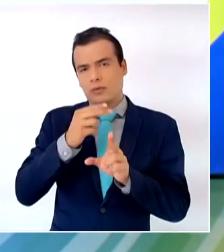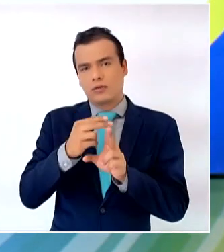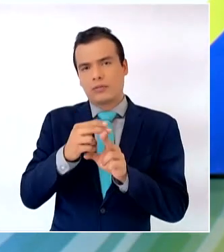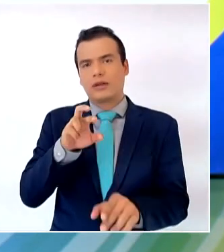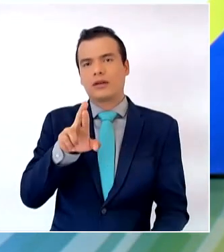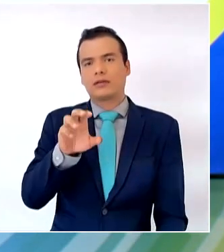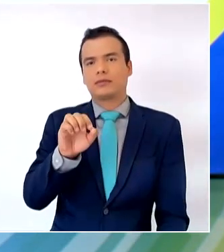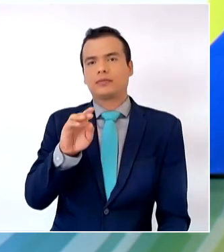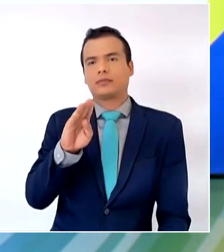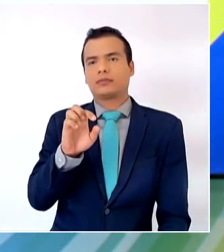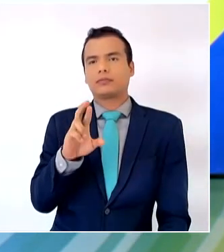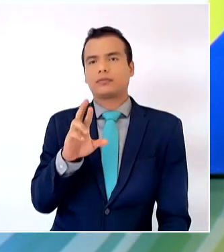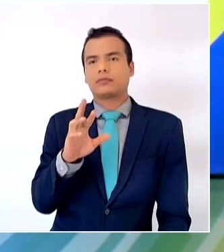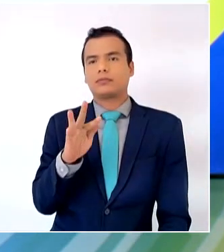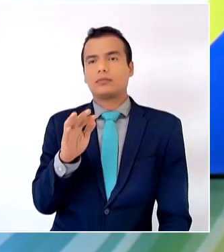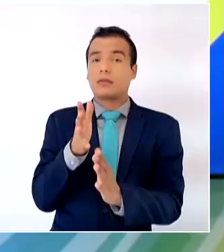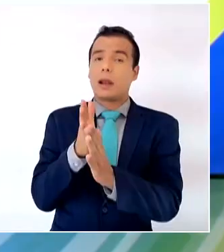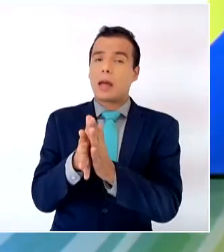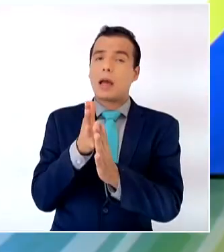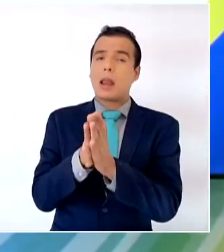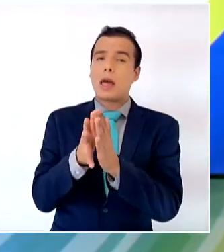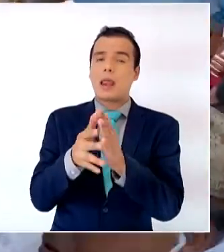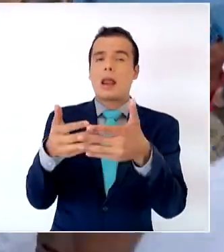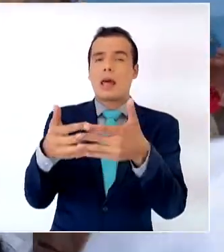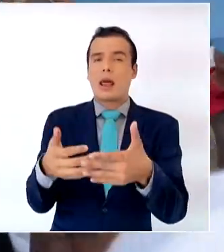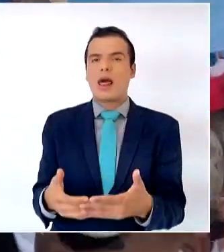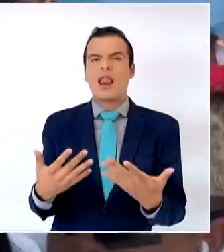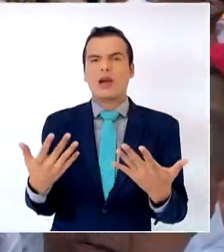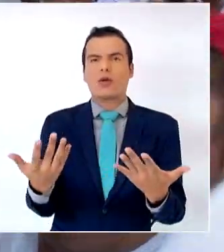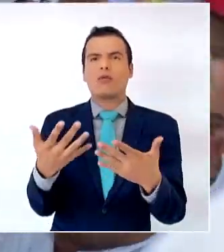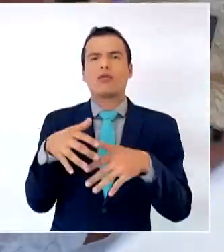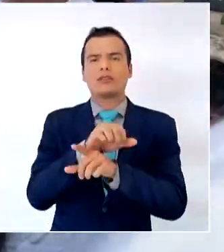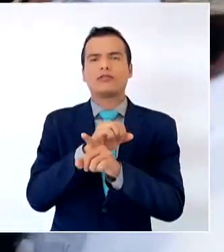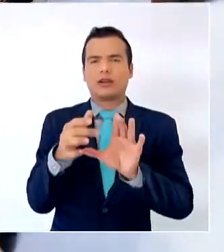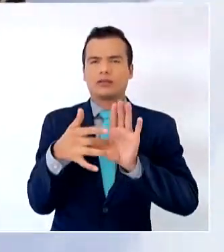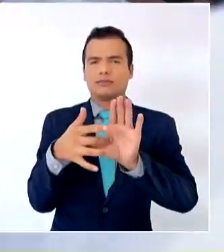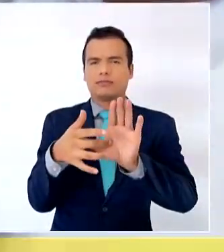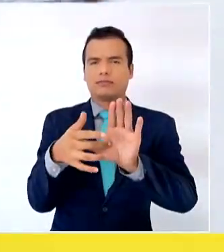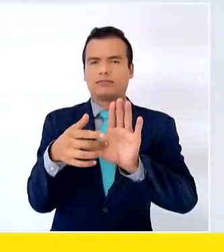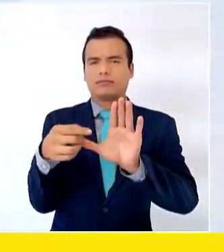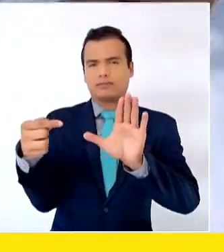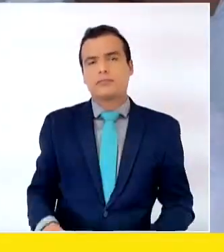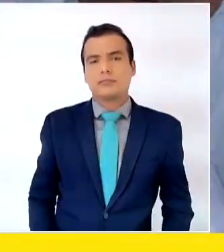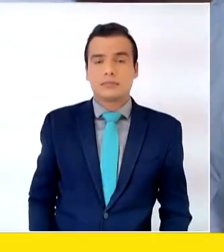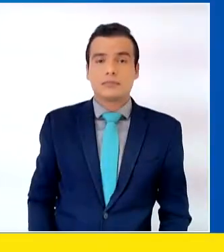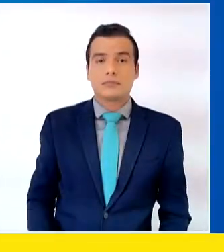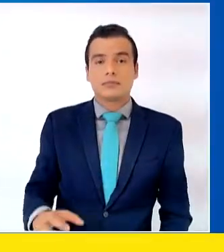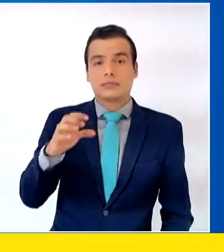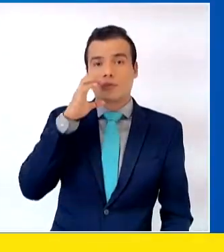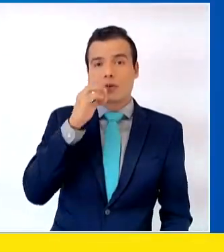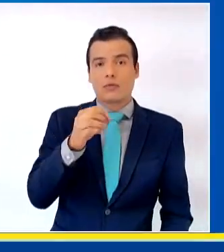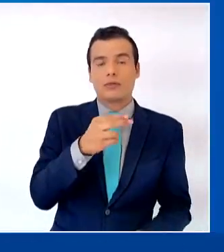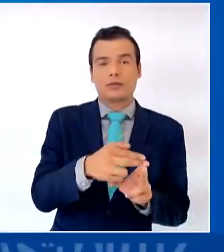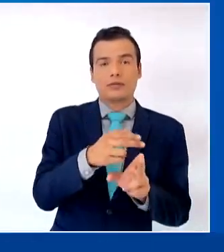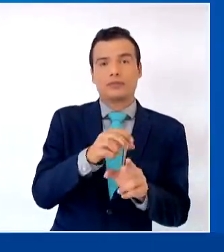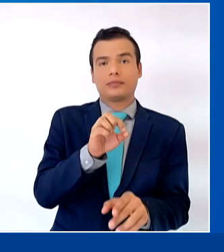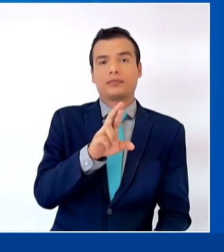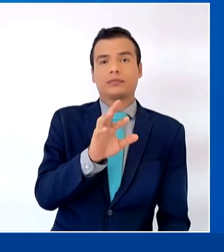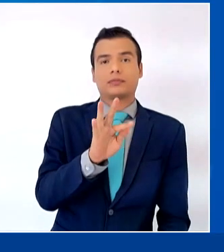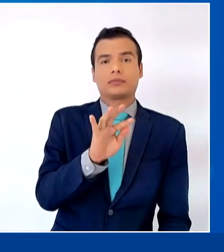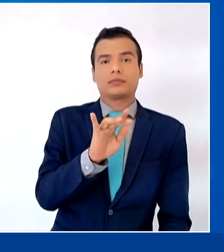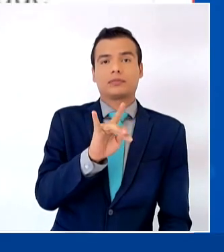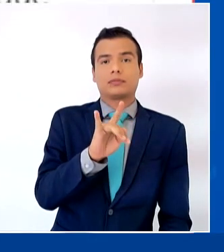un extenso pronunciamiento en sus redes sociales. El candidato que lidera la intención de voto aseguró que Diana Rojas cedió a